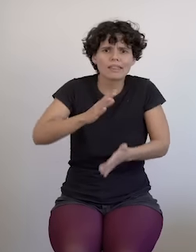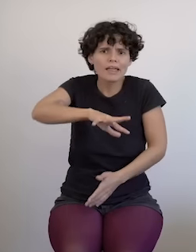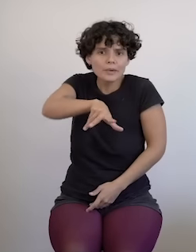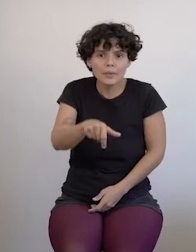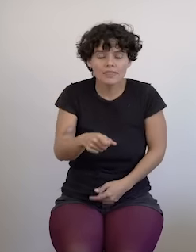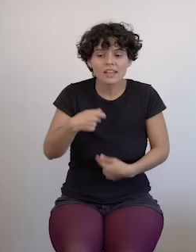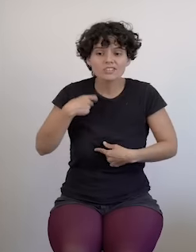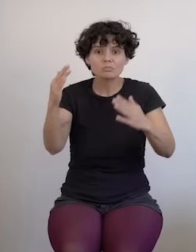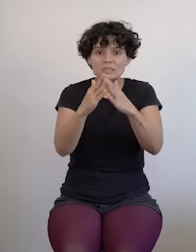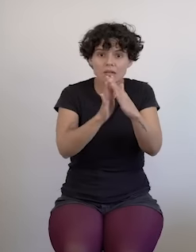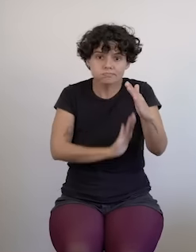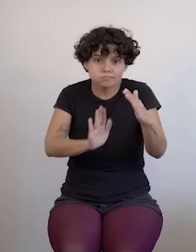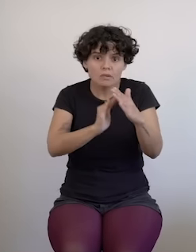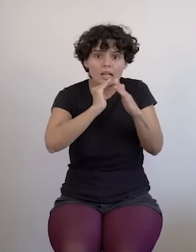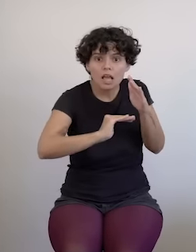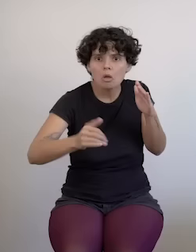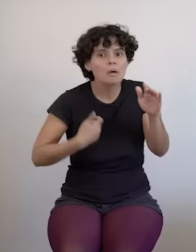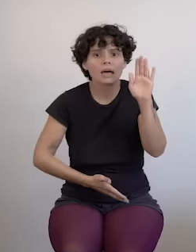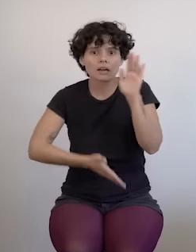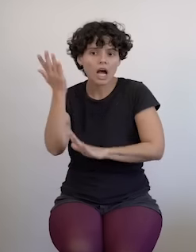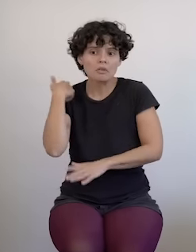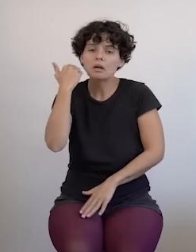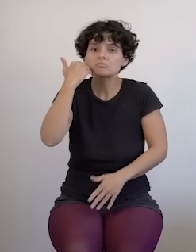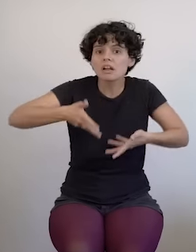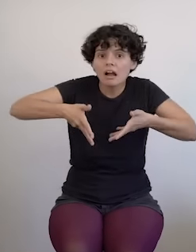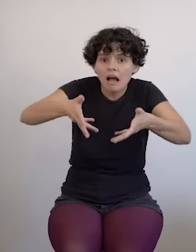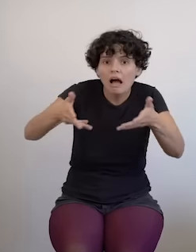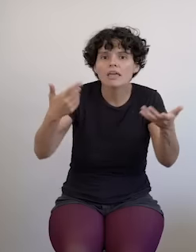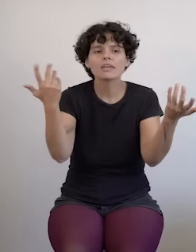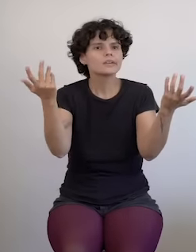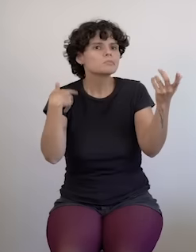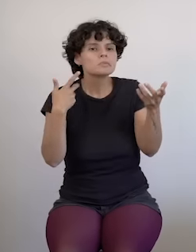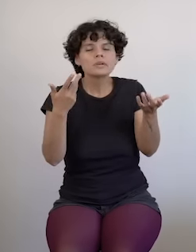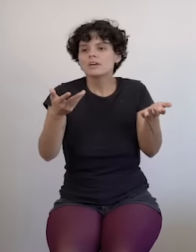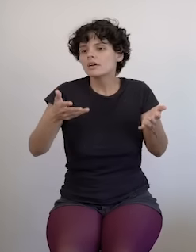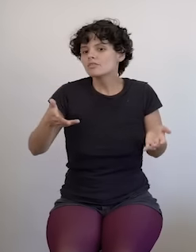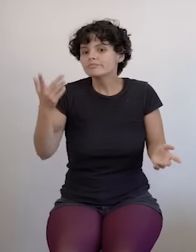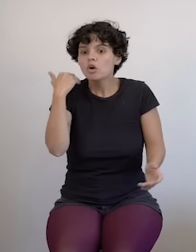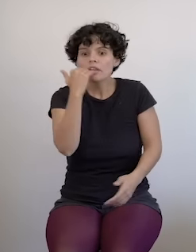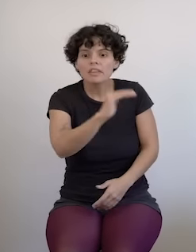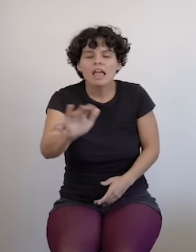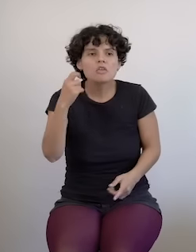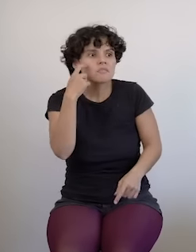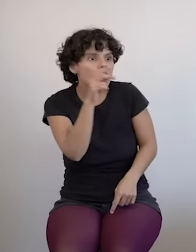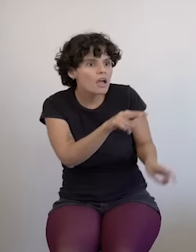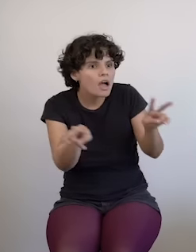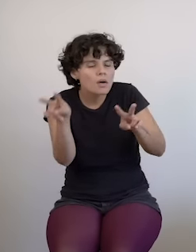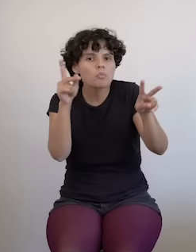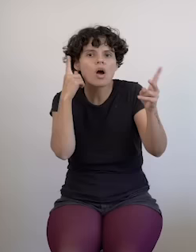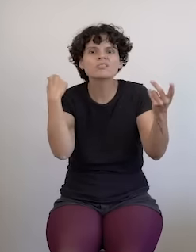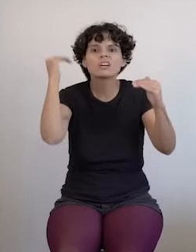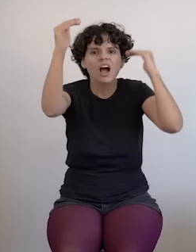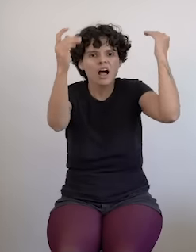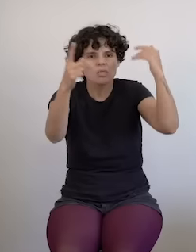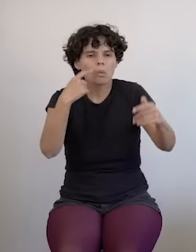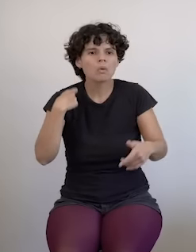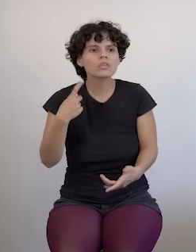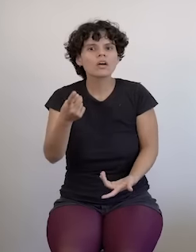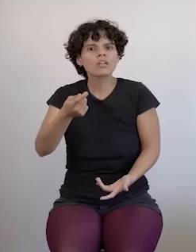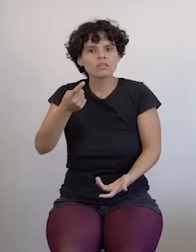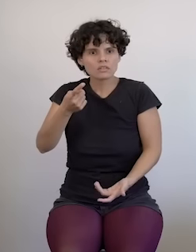una herramienta para yo desenvolverme en la vida. Yo me arrancaba el cenami y ahí quedaba. Y me quedaba con los cabros en la calle. Y veíamos los